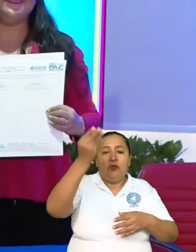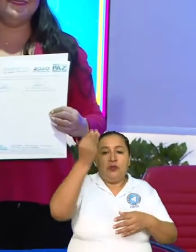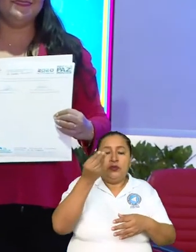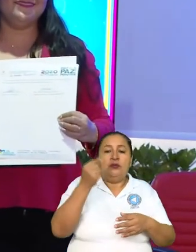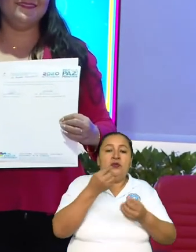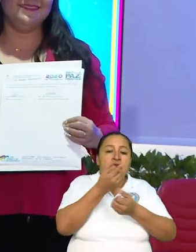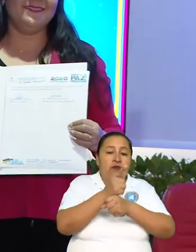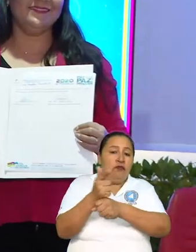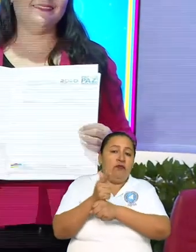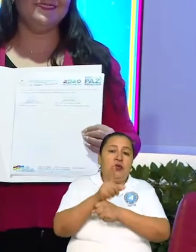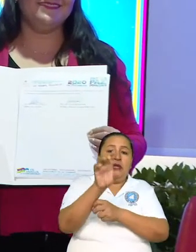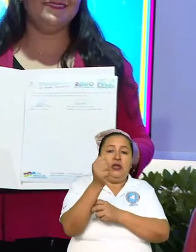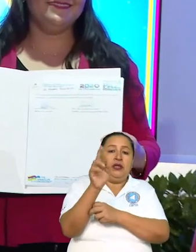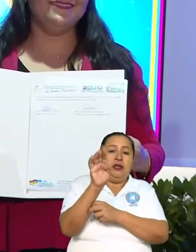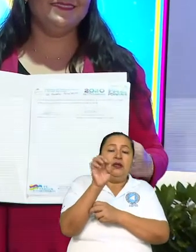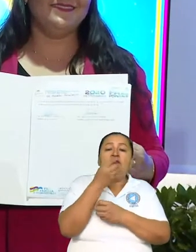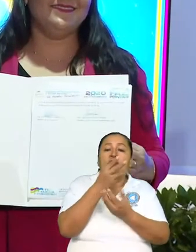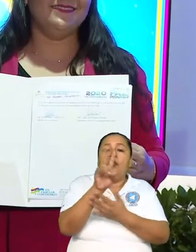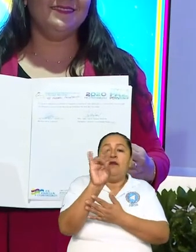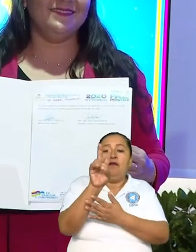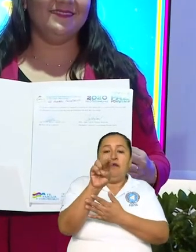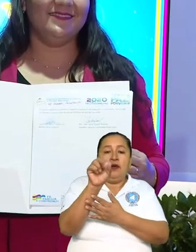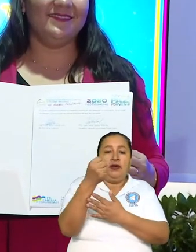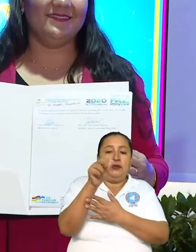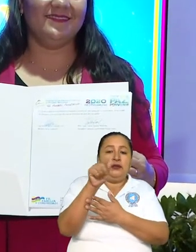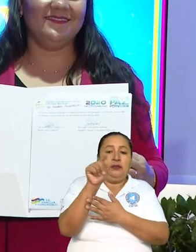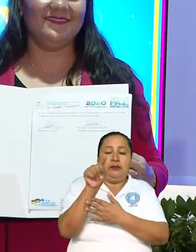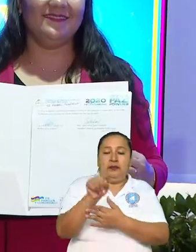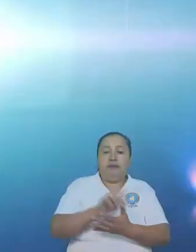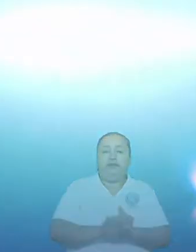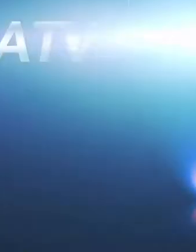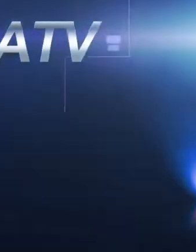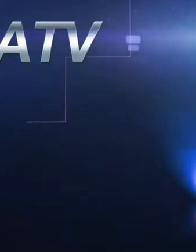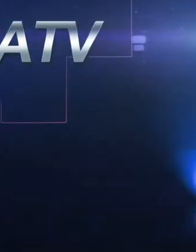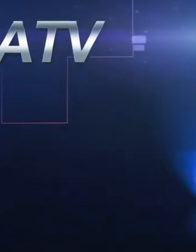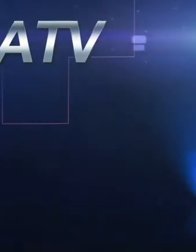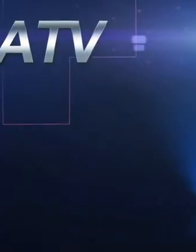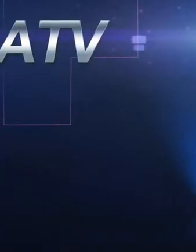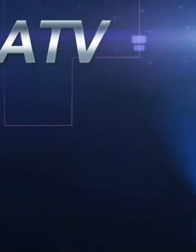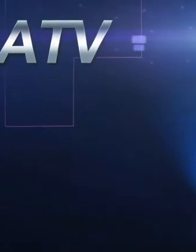Con imágenes de Lester Mora, informó para el canal parlamentario Vanessa Paz.